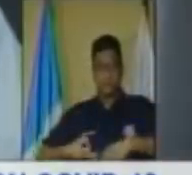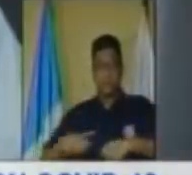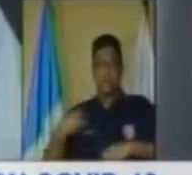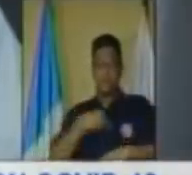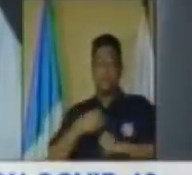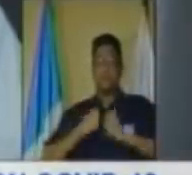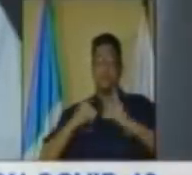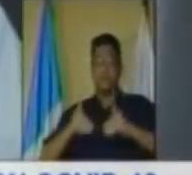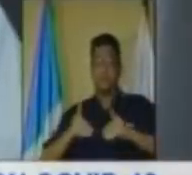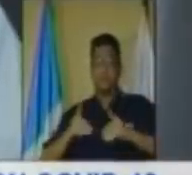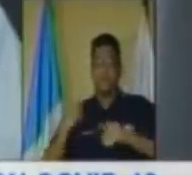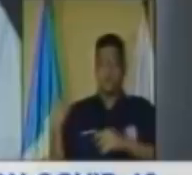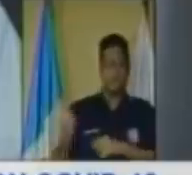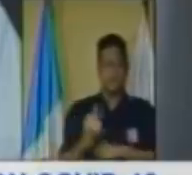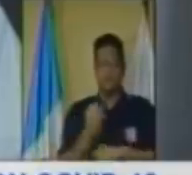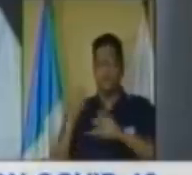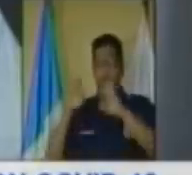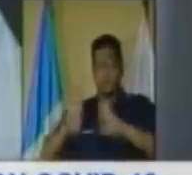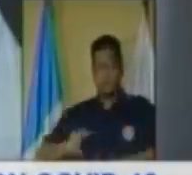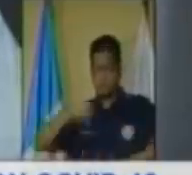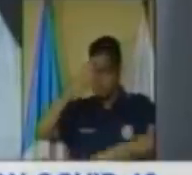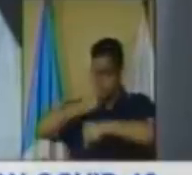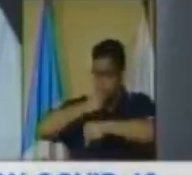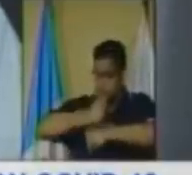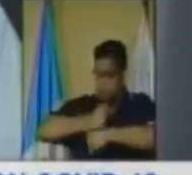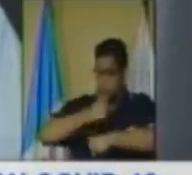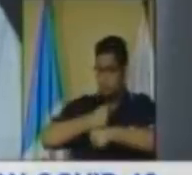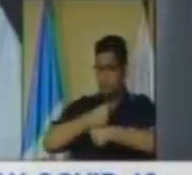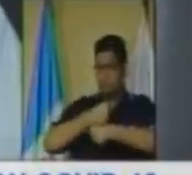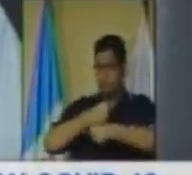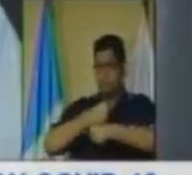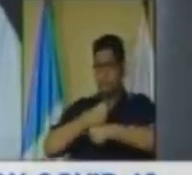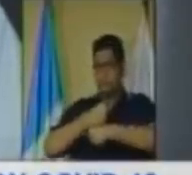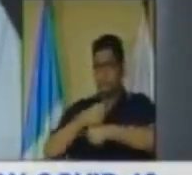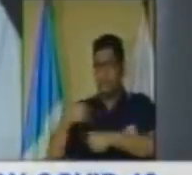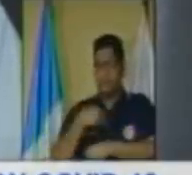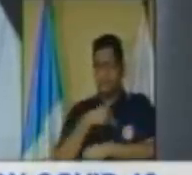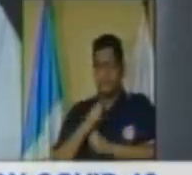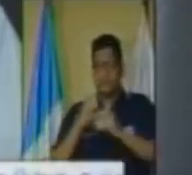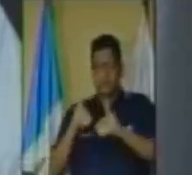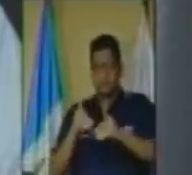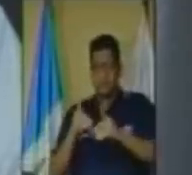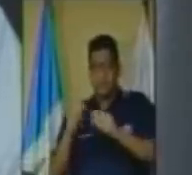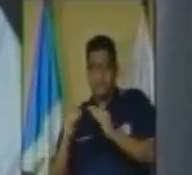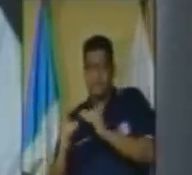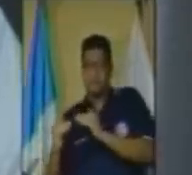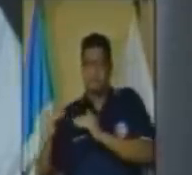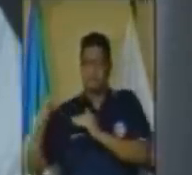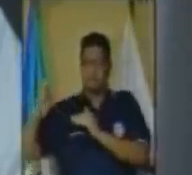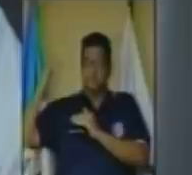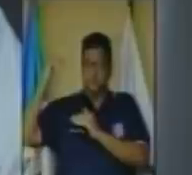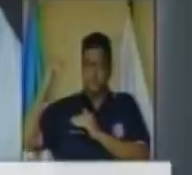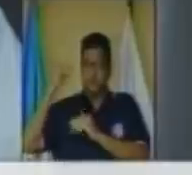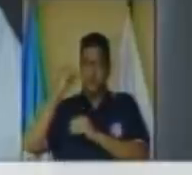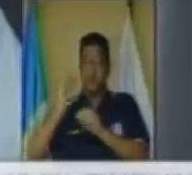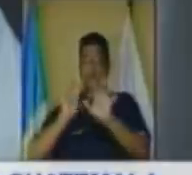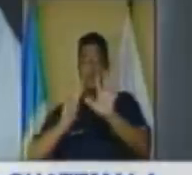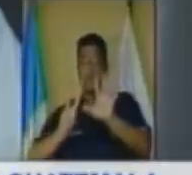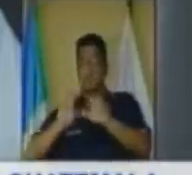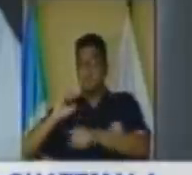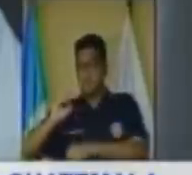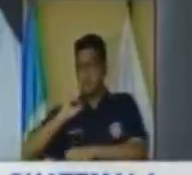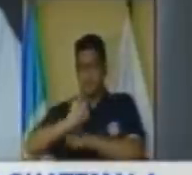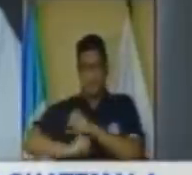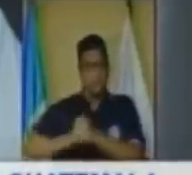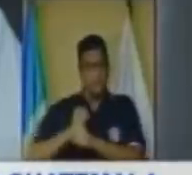los colaboradores del Ministerio de Educación que tienen más de 70 años se les va